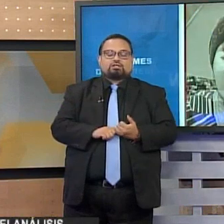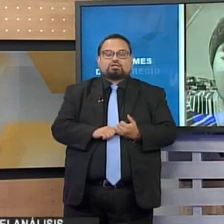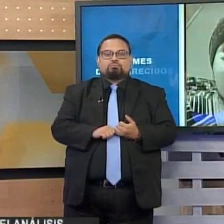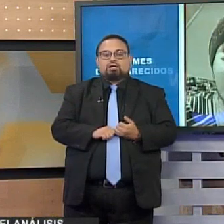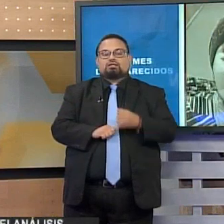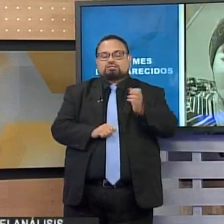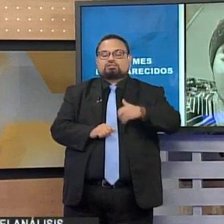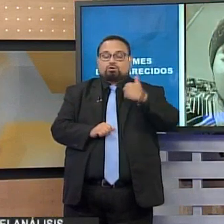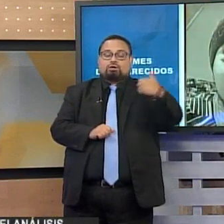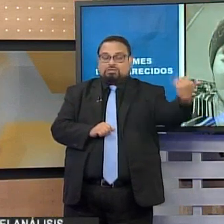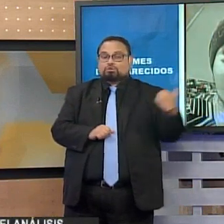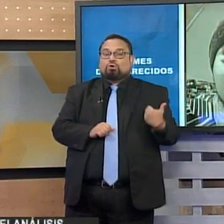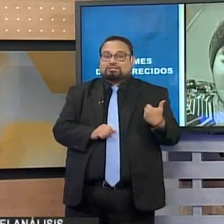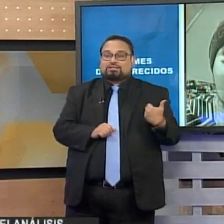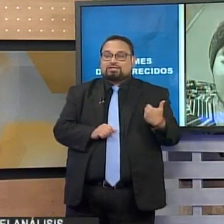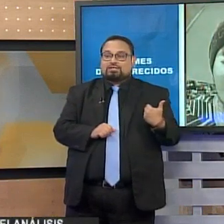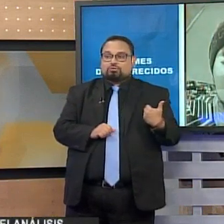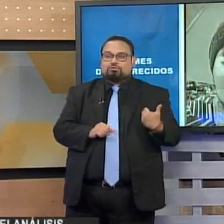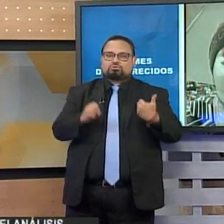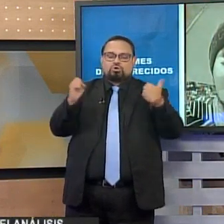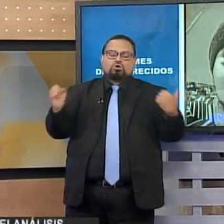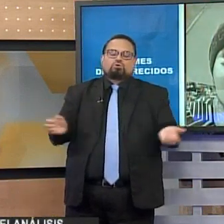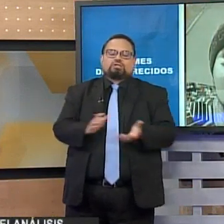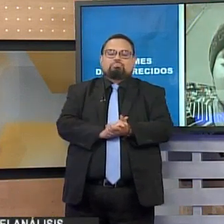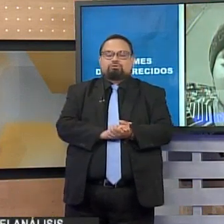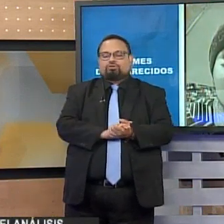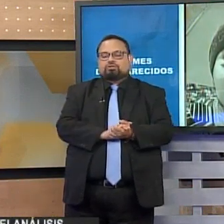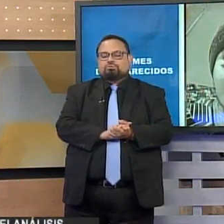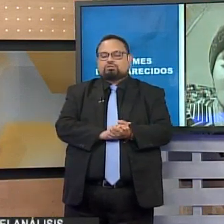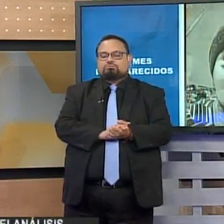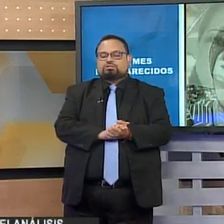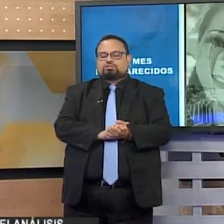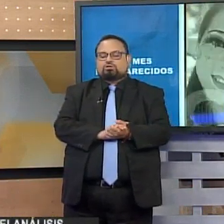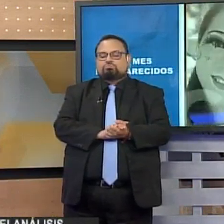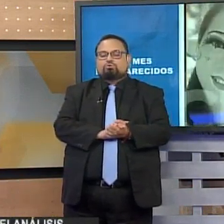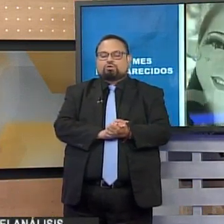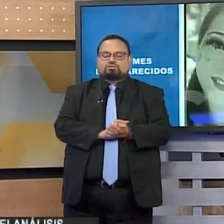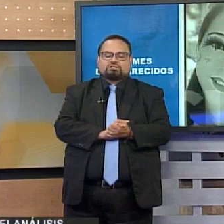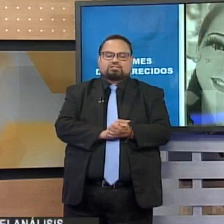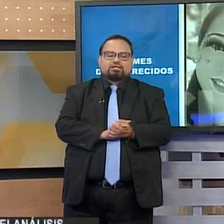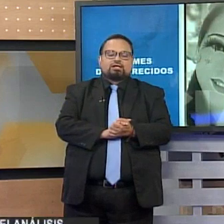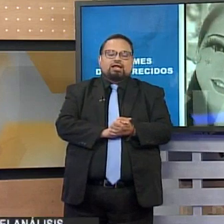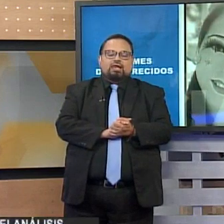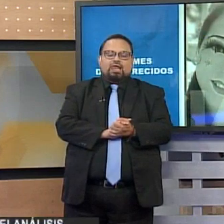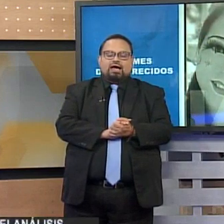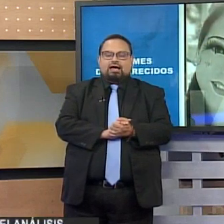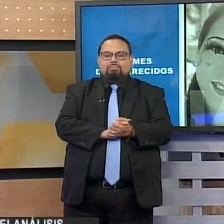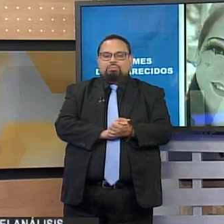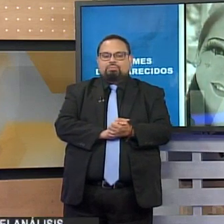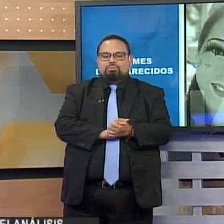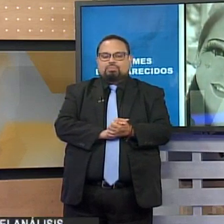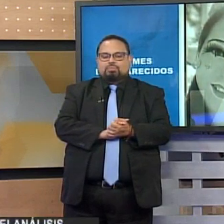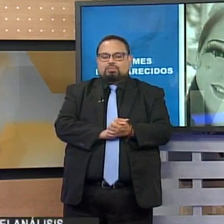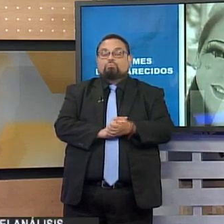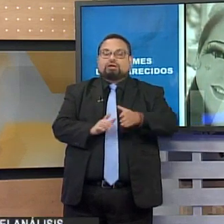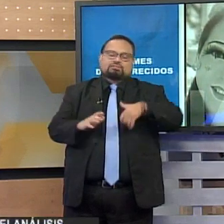entorno de la escena criminal, es decir, lo que pasó ese día. Eso lo sabe perfectamente el Ministerio Público, es decir, la